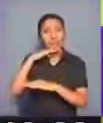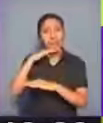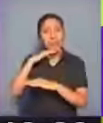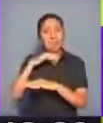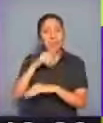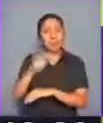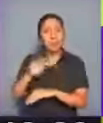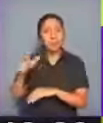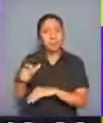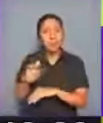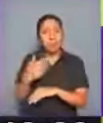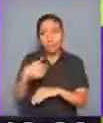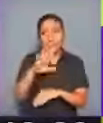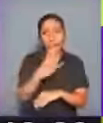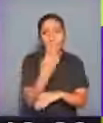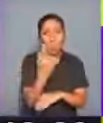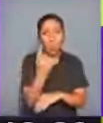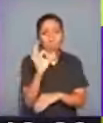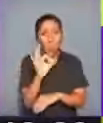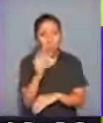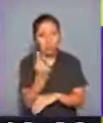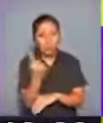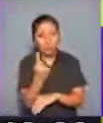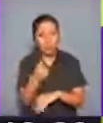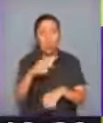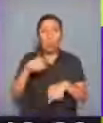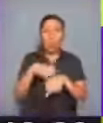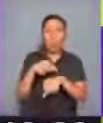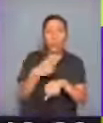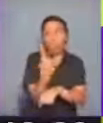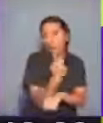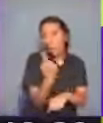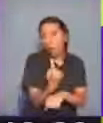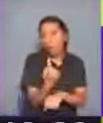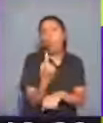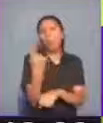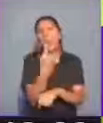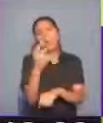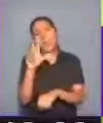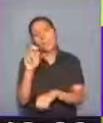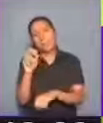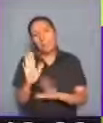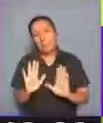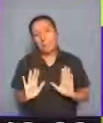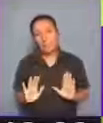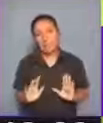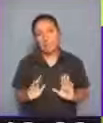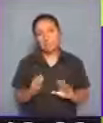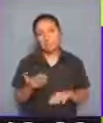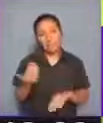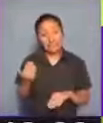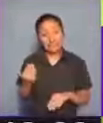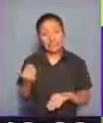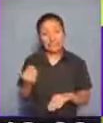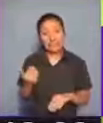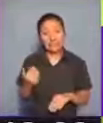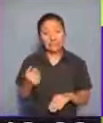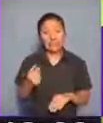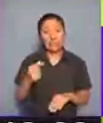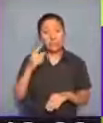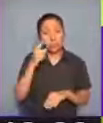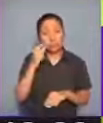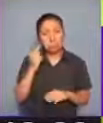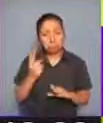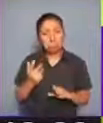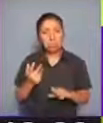de 40 minutos esperando algunos una hora otros hora y media hace rato me crucé con un señor que después de muchos